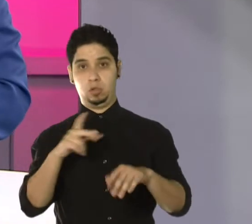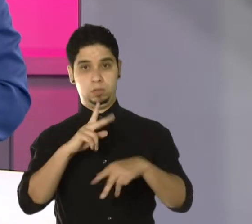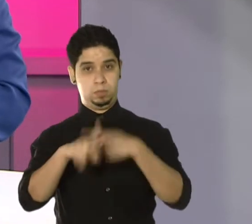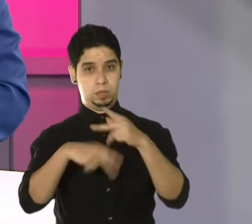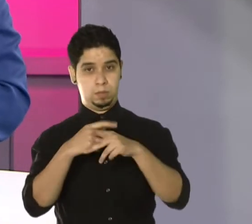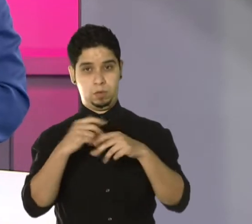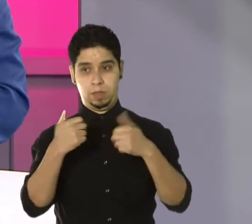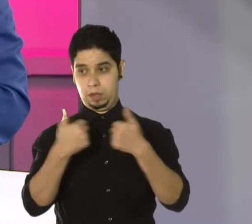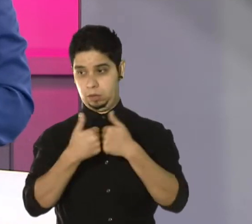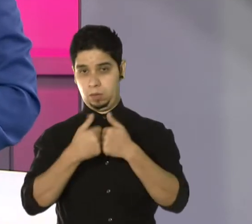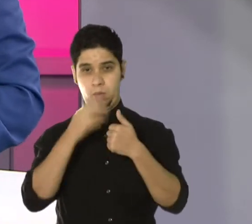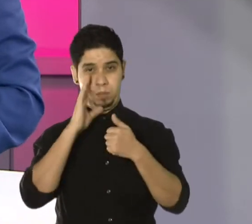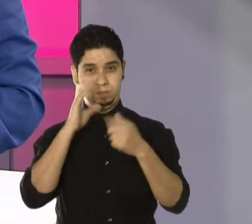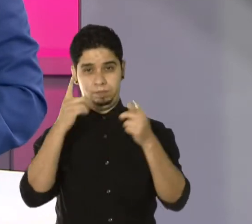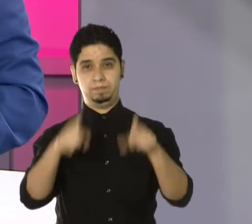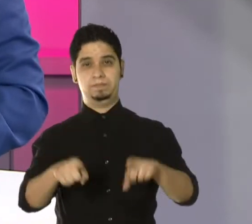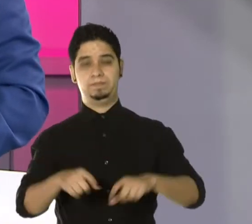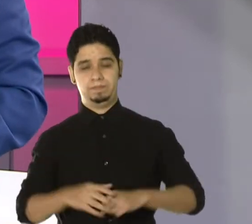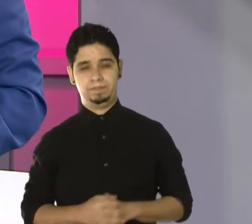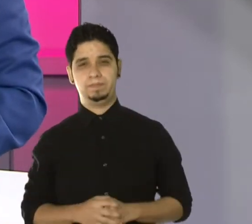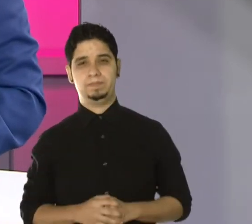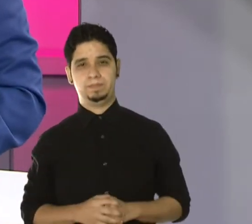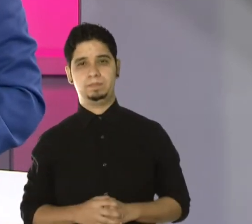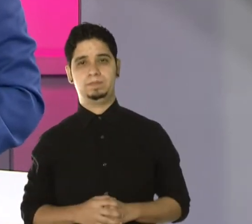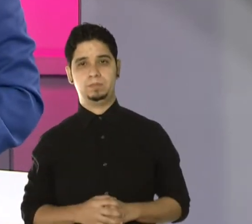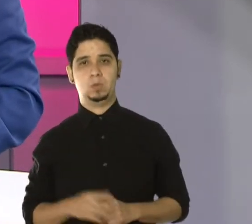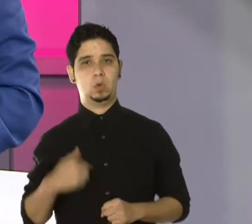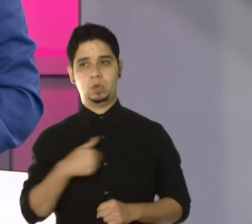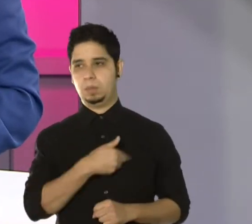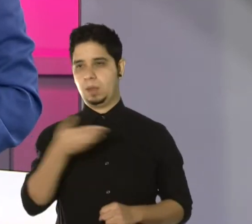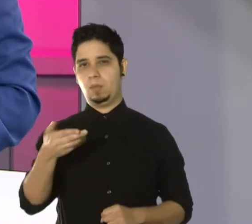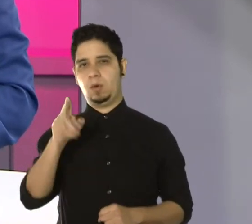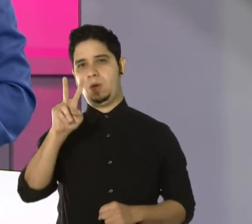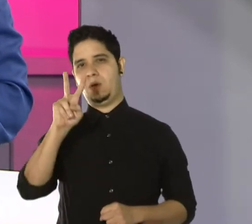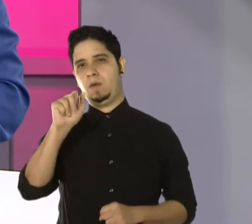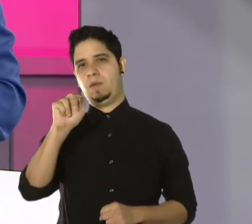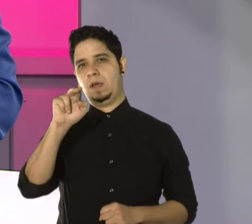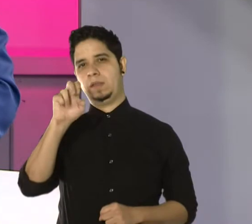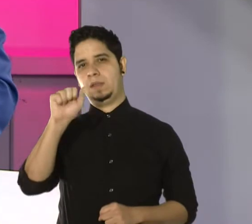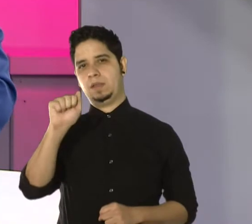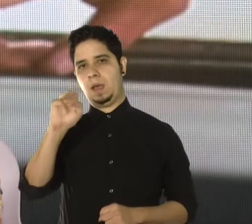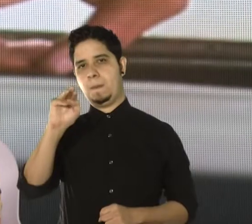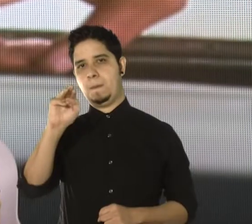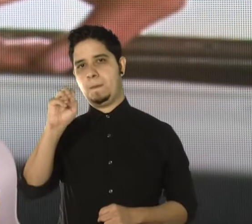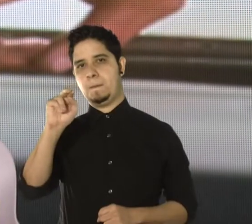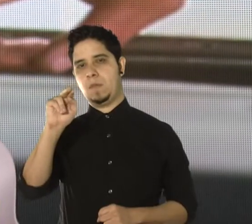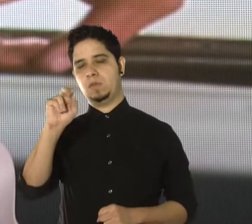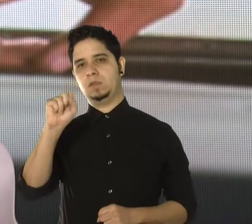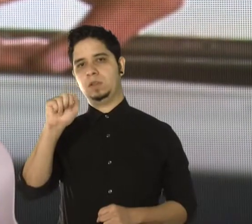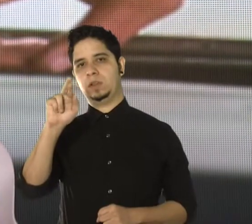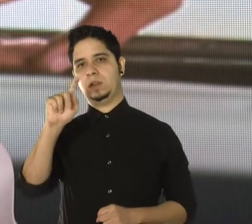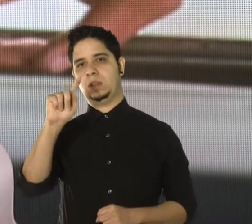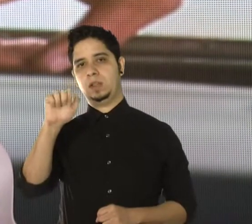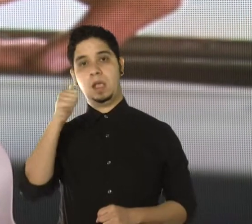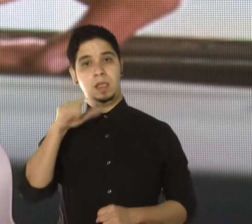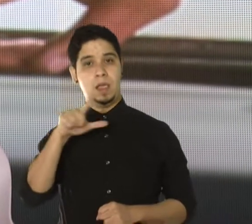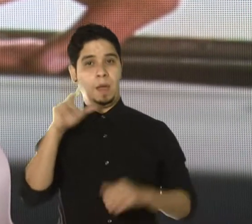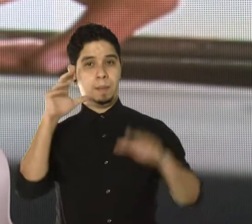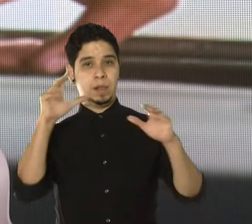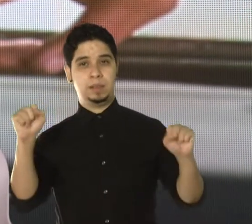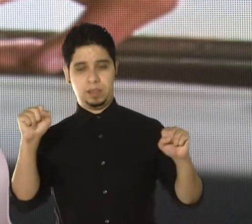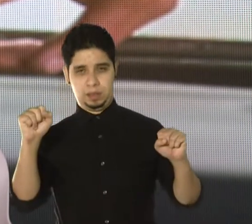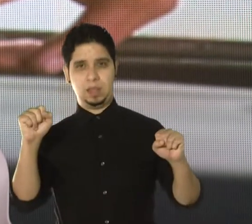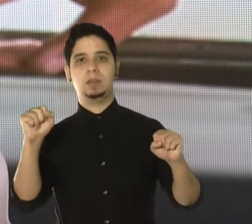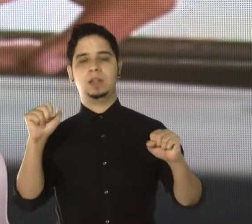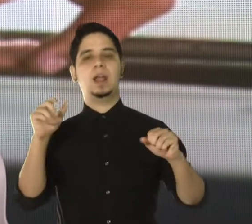el camino. Hemos querido invitar a nuestros estudios a Vanessa de Mari Monserrate, quien es presidenta de la Asociación de Constructores de